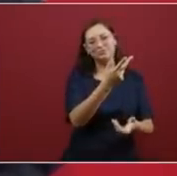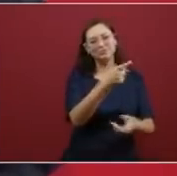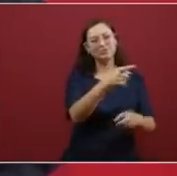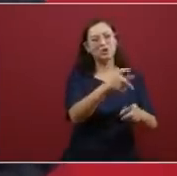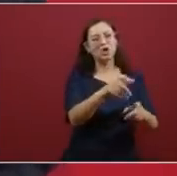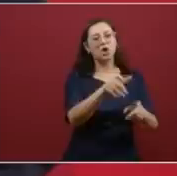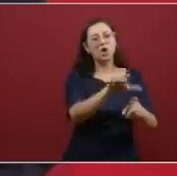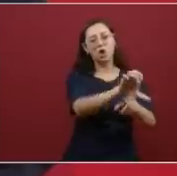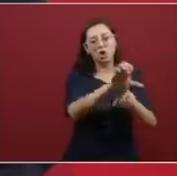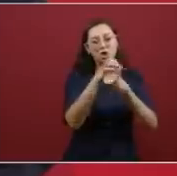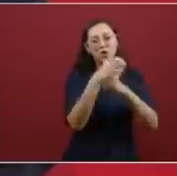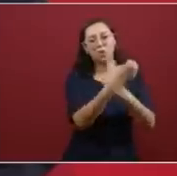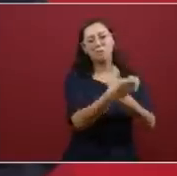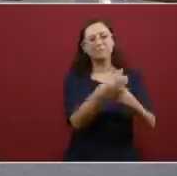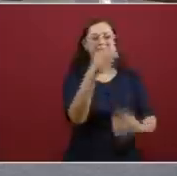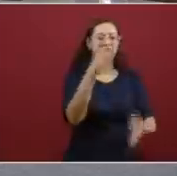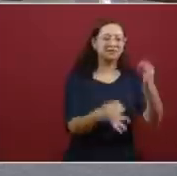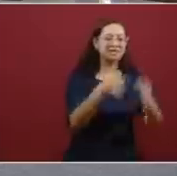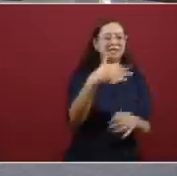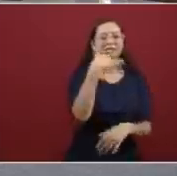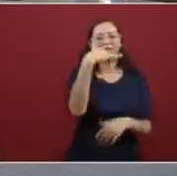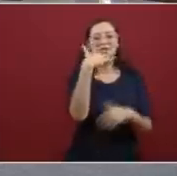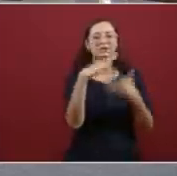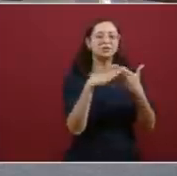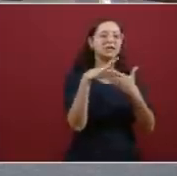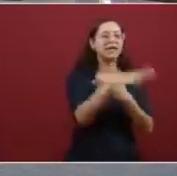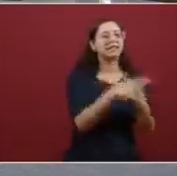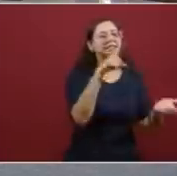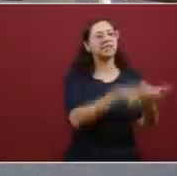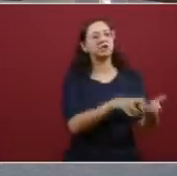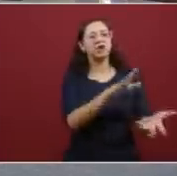comité o fiscalías anticorrupción a modo,